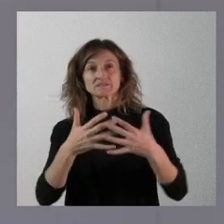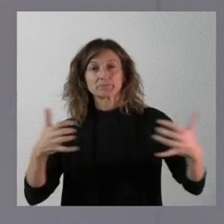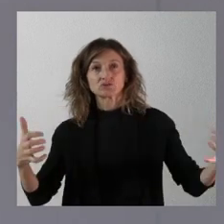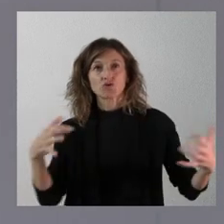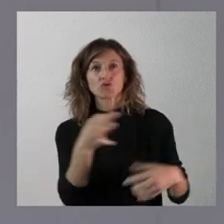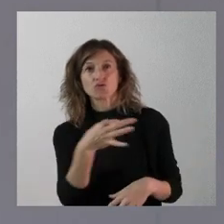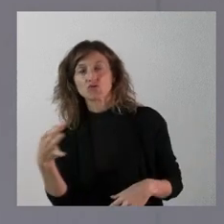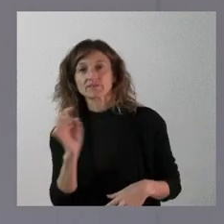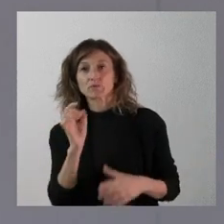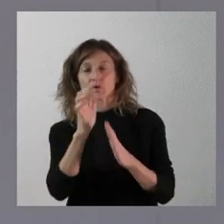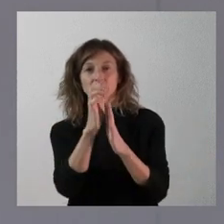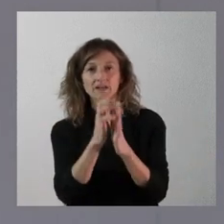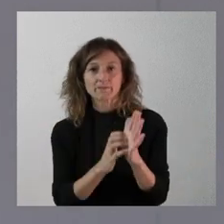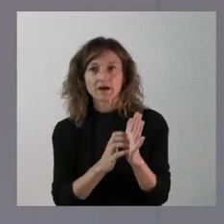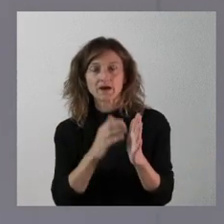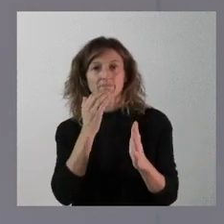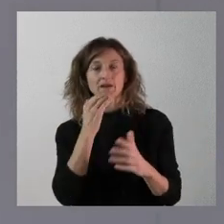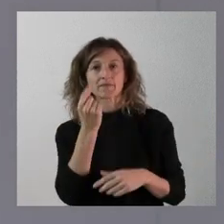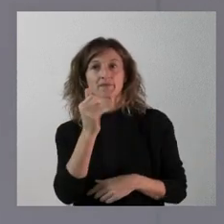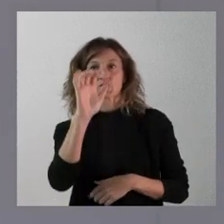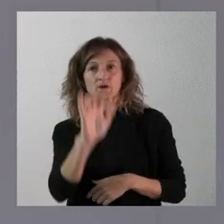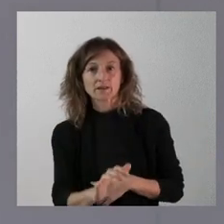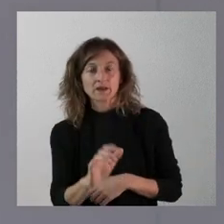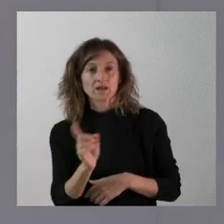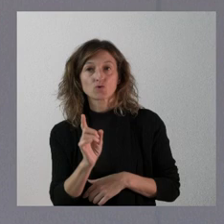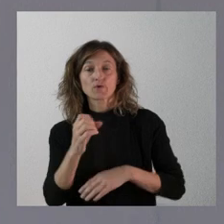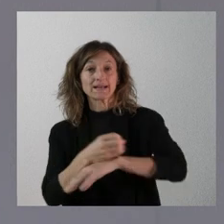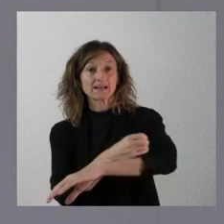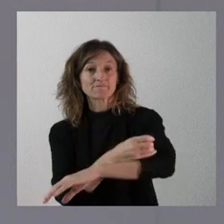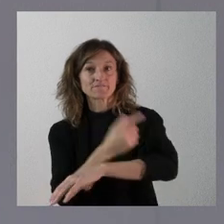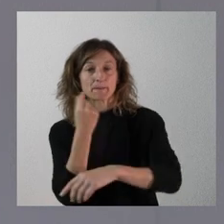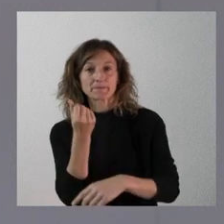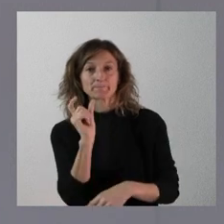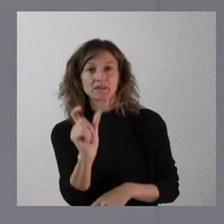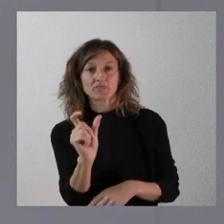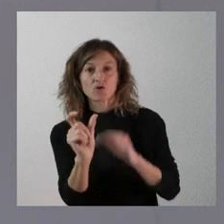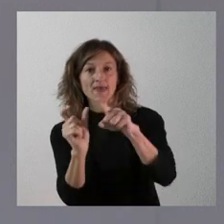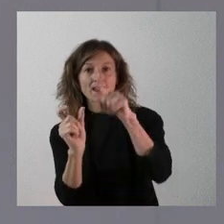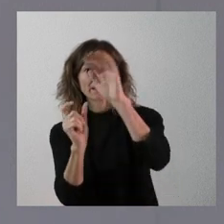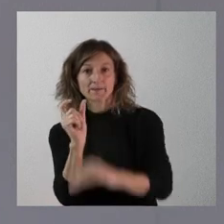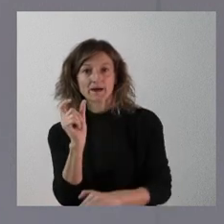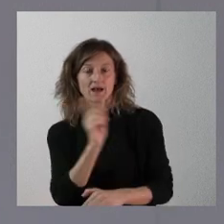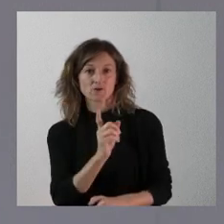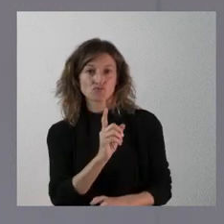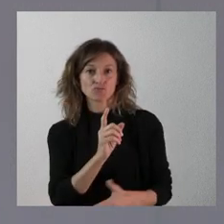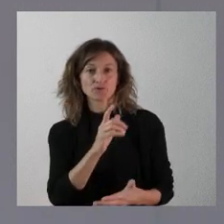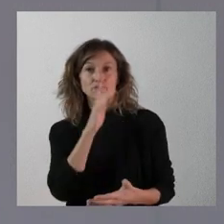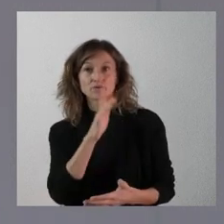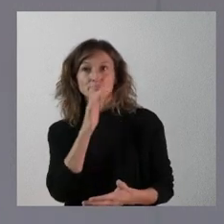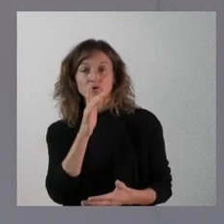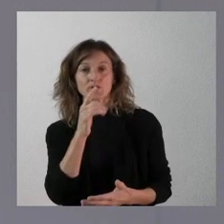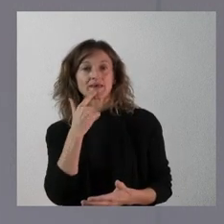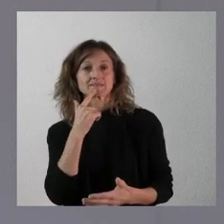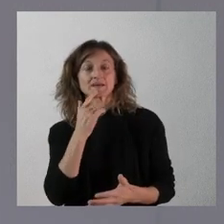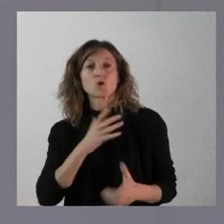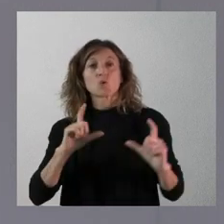una rebaja parece que es que el que pone el precio Lo rebaja No aquí renfe pone el precio pero no lo rebaja porque lo que vale es una